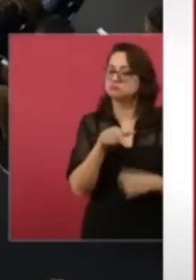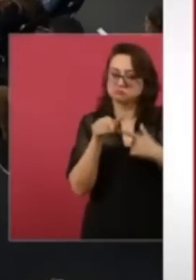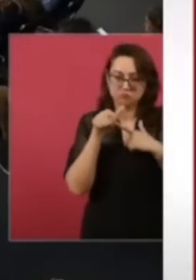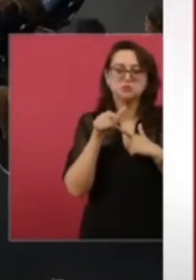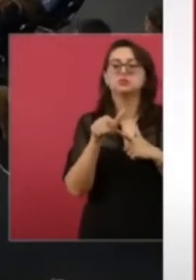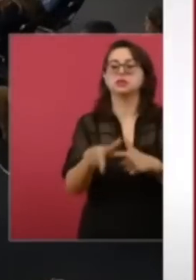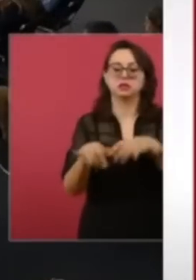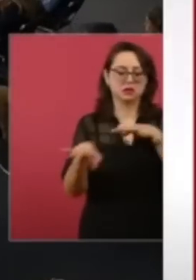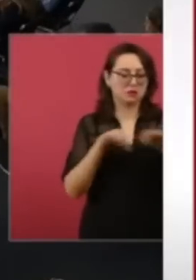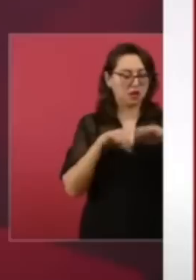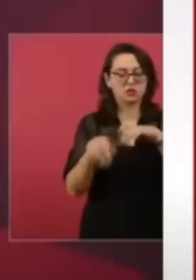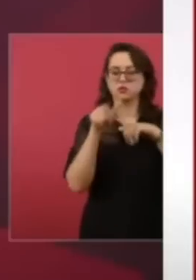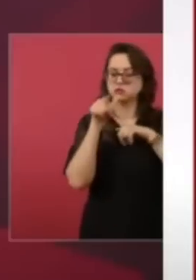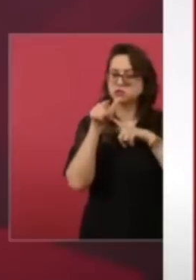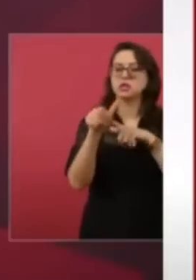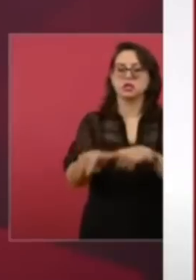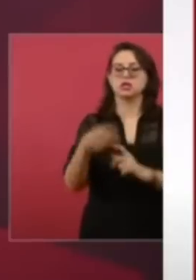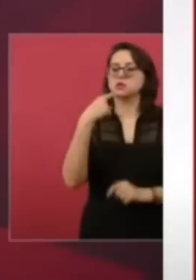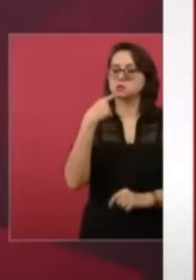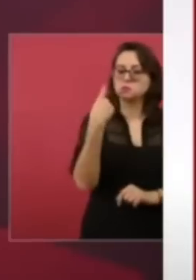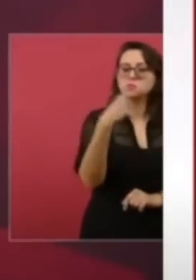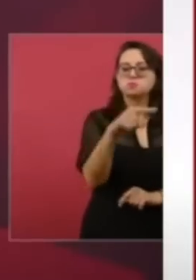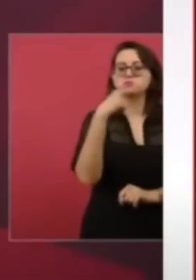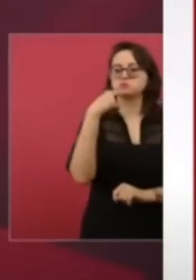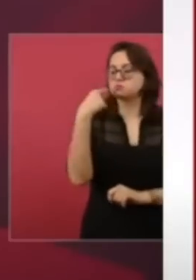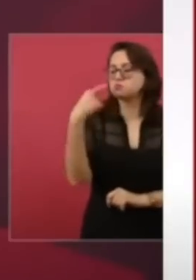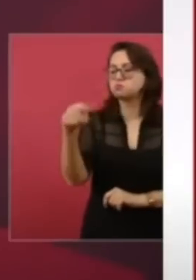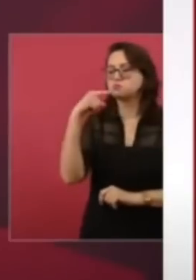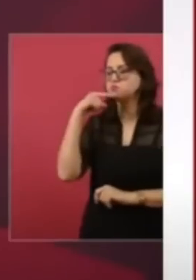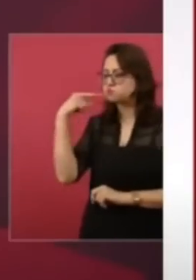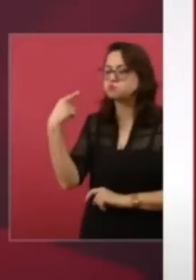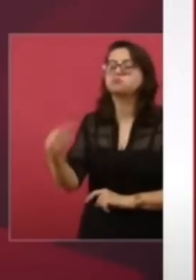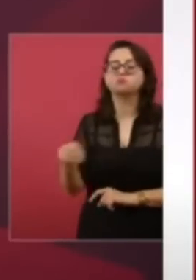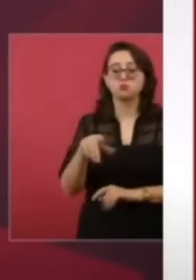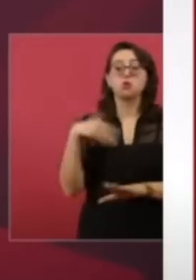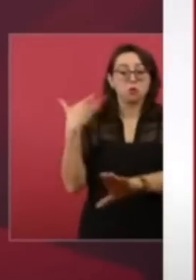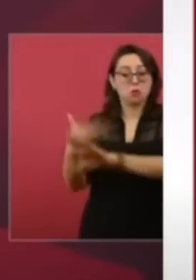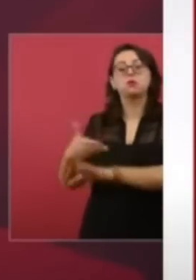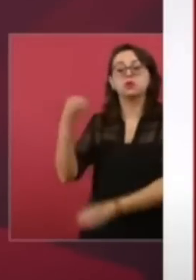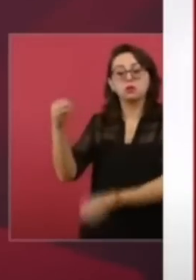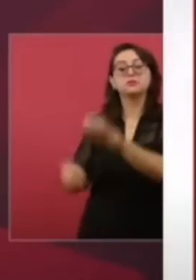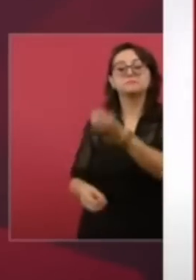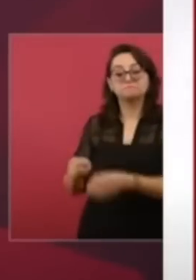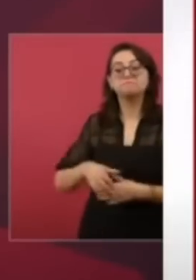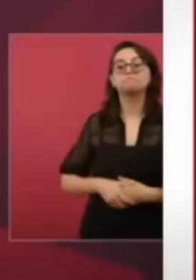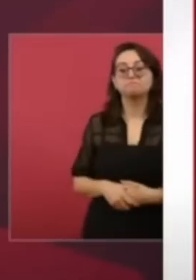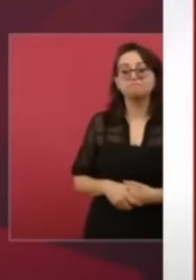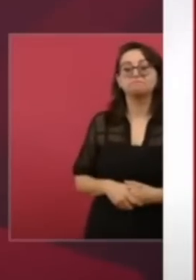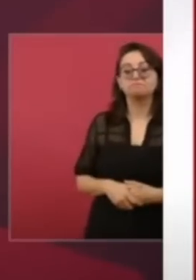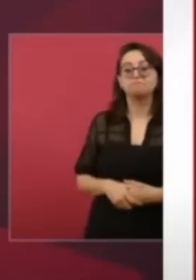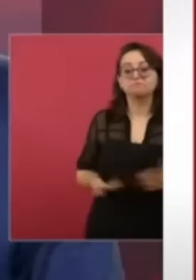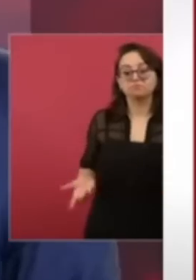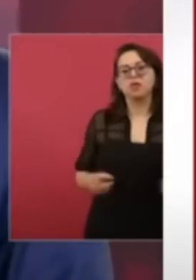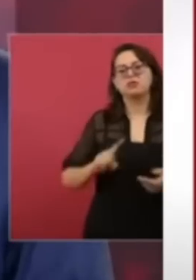Y va a ser la Fiscalía, el Ministerio Público, el que va a